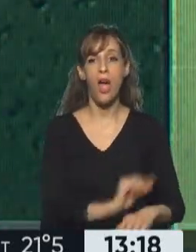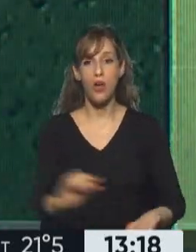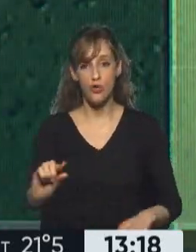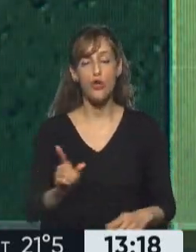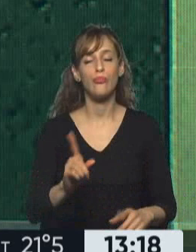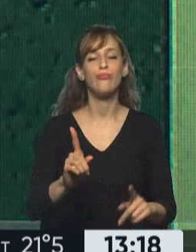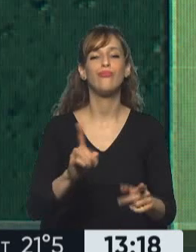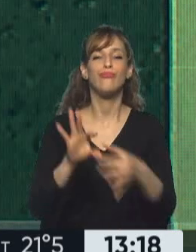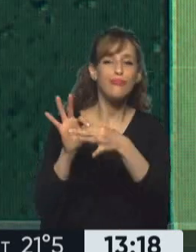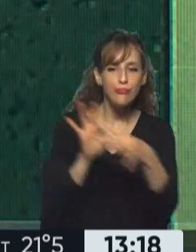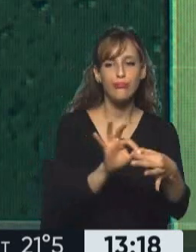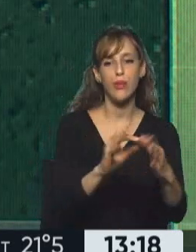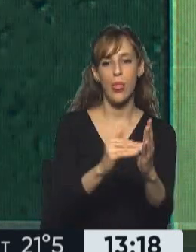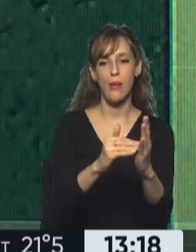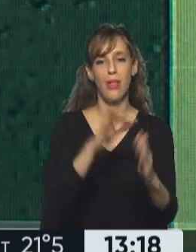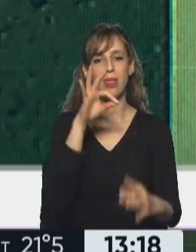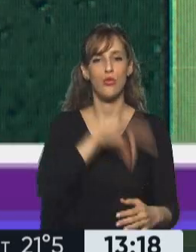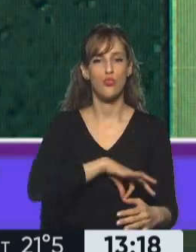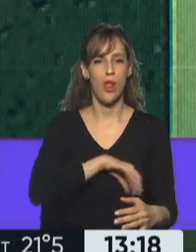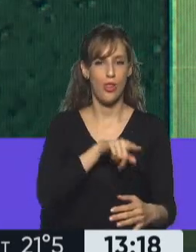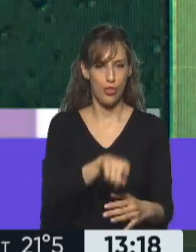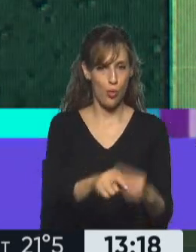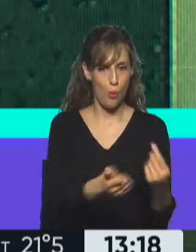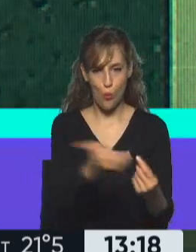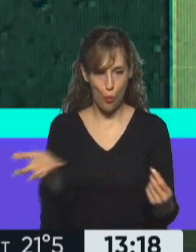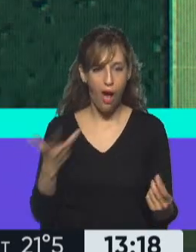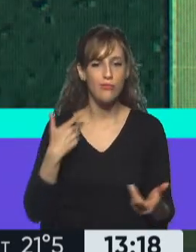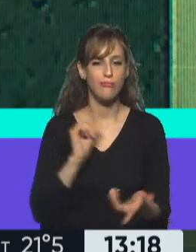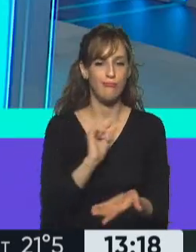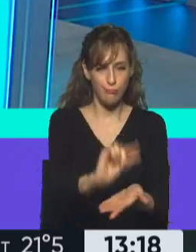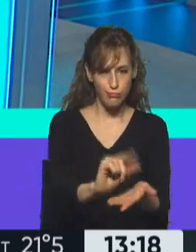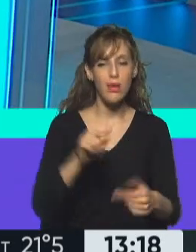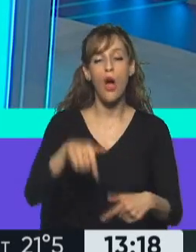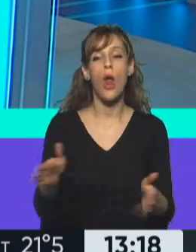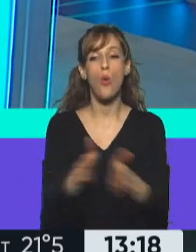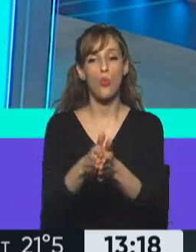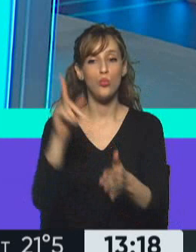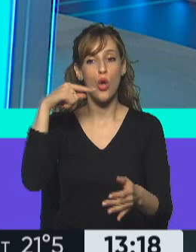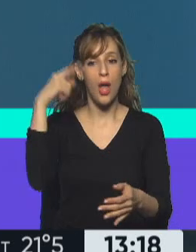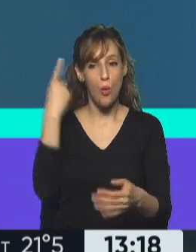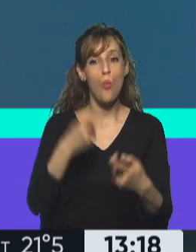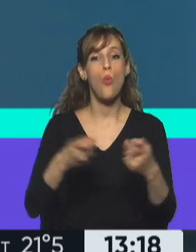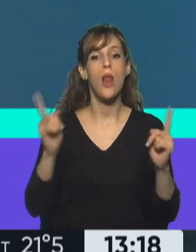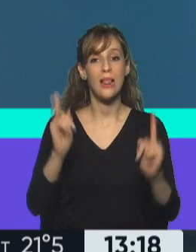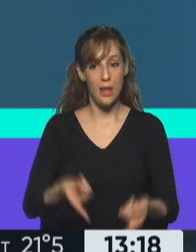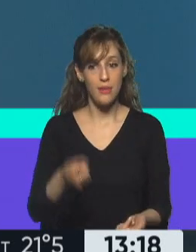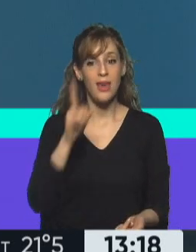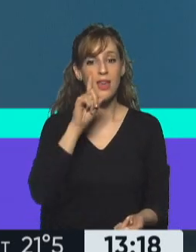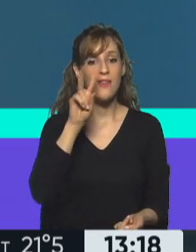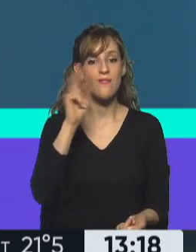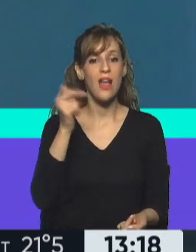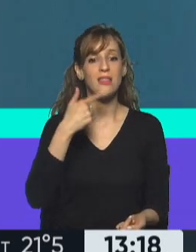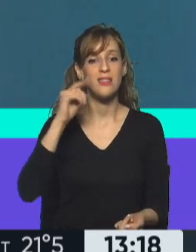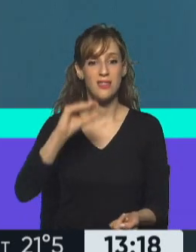índice salarial. Esa es una de las propuestas. Por eso ya mismo estamos saludando junto con Raúl de la Torre a Iván Sech, que es el presidente de la Cámara Argentina de